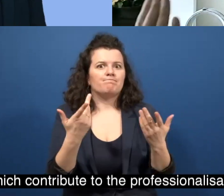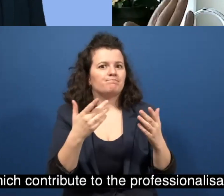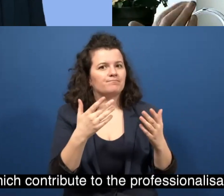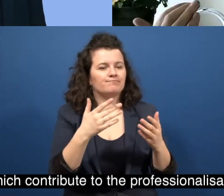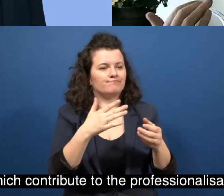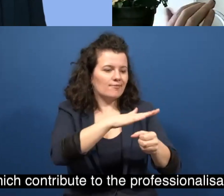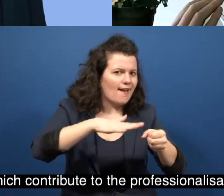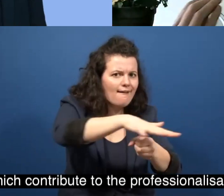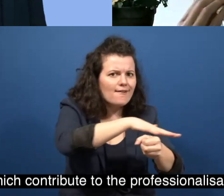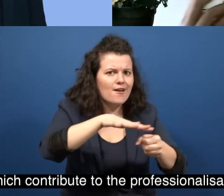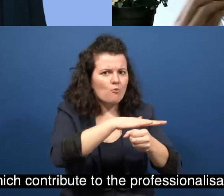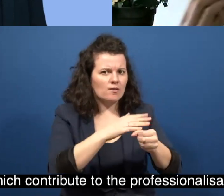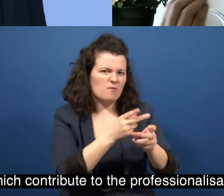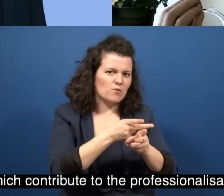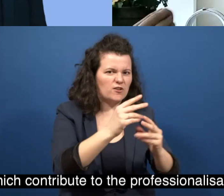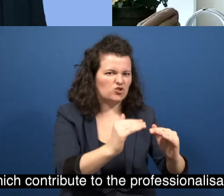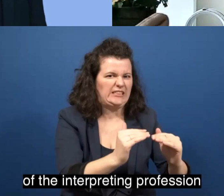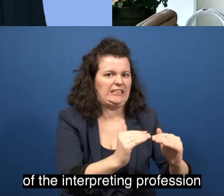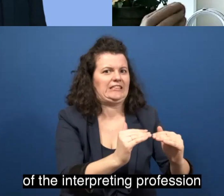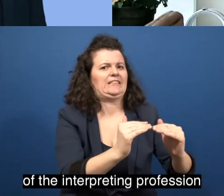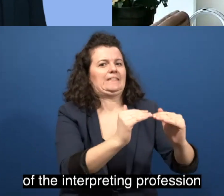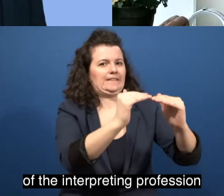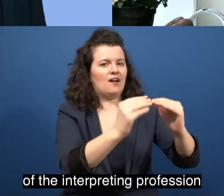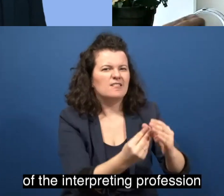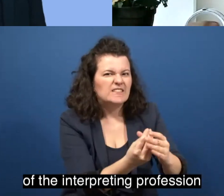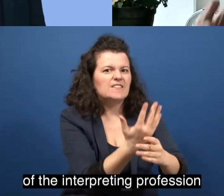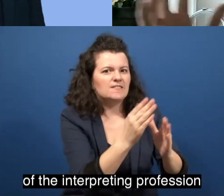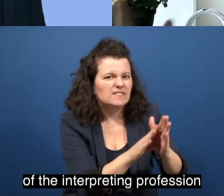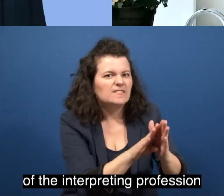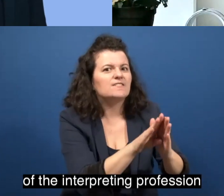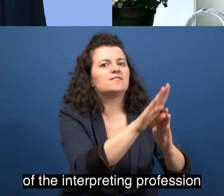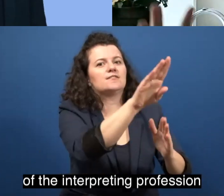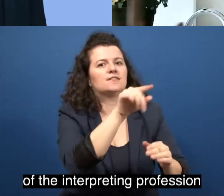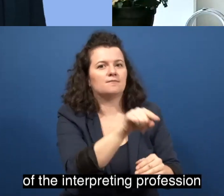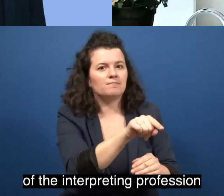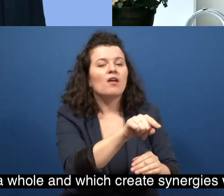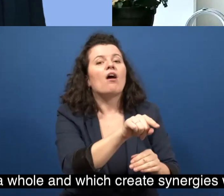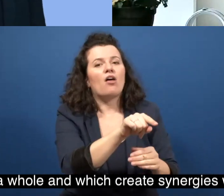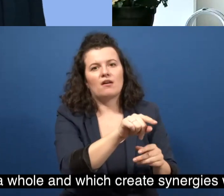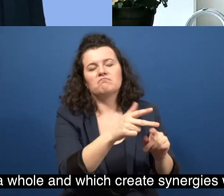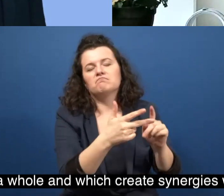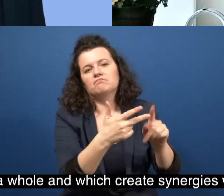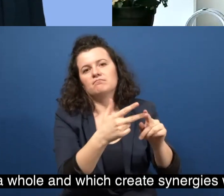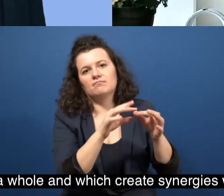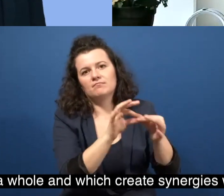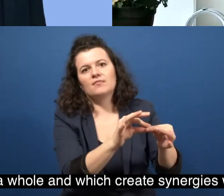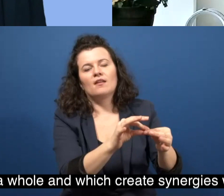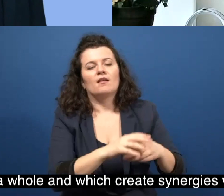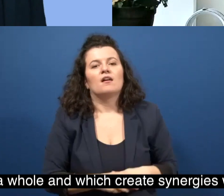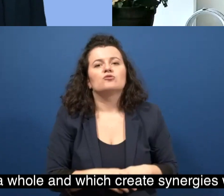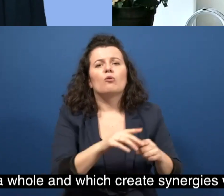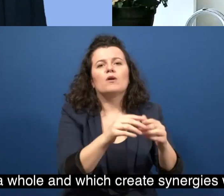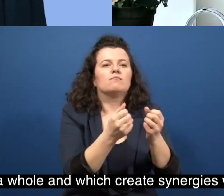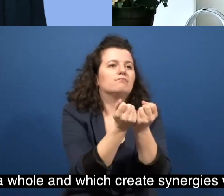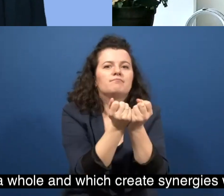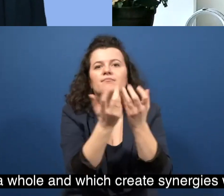que contribuyen a la profesionalización de la interpretación como profesión en general y creamos